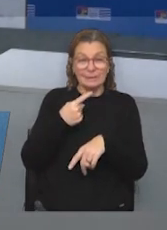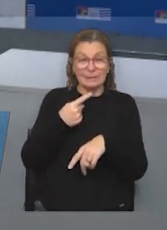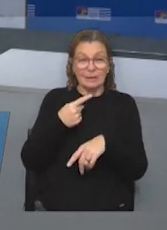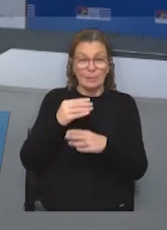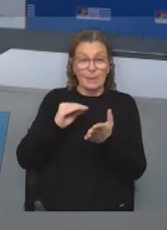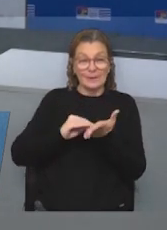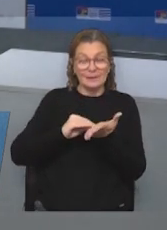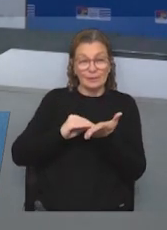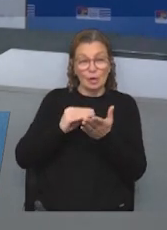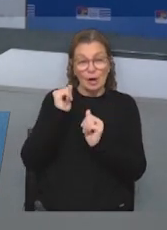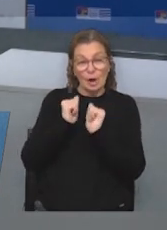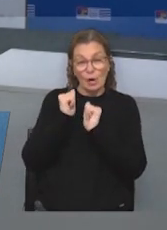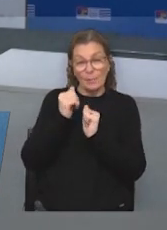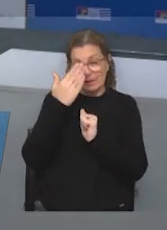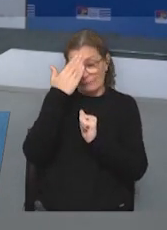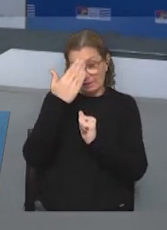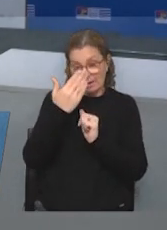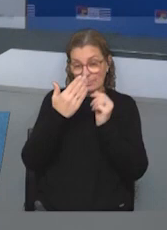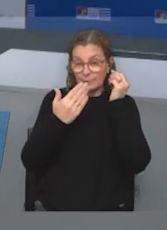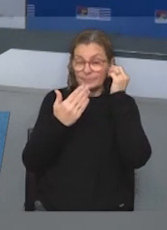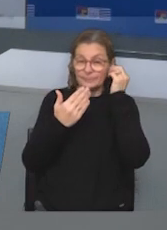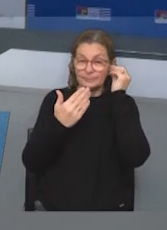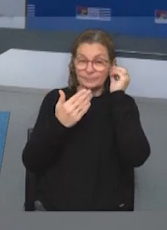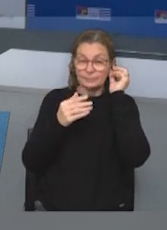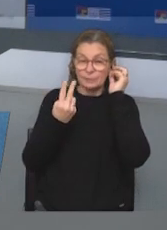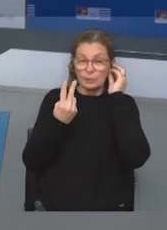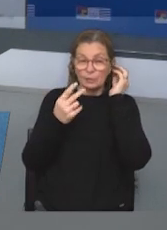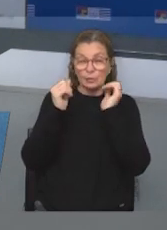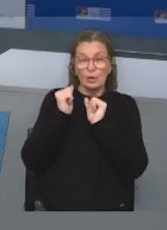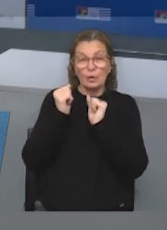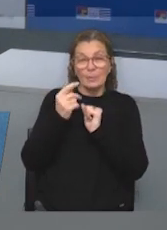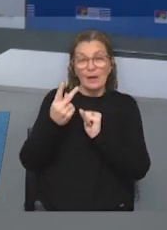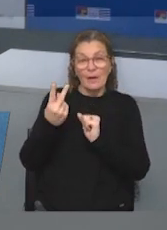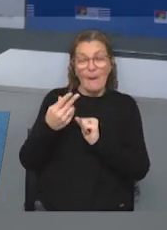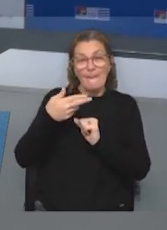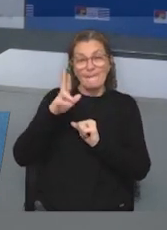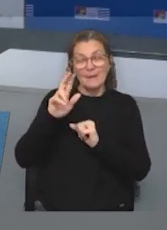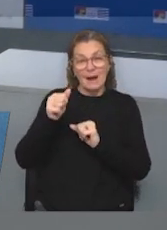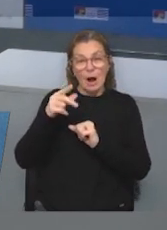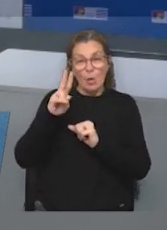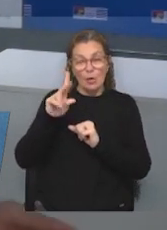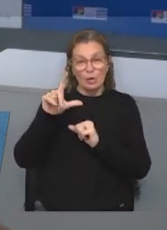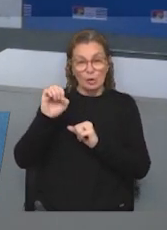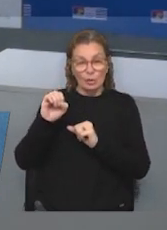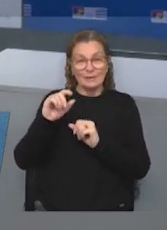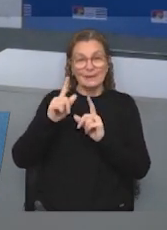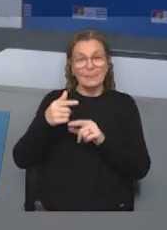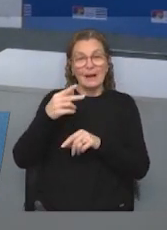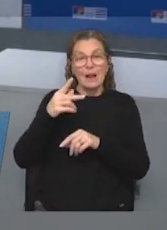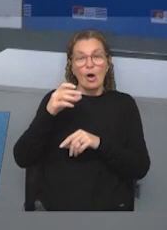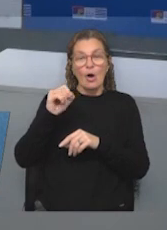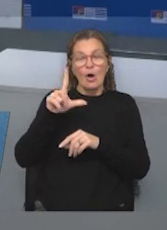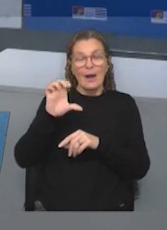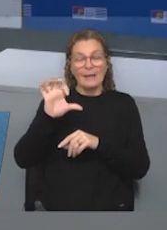administración económica también del frente amplio de hecho eh dos economistas Bravo celco y danielo olesker están presentes estuvieron presentes